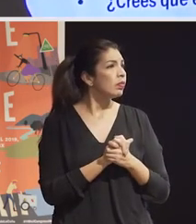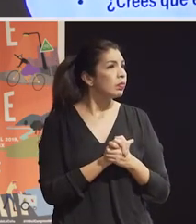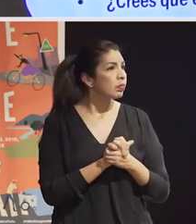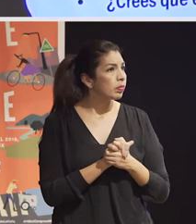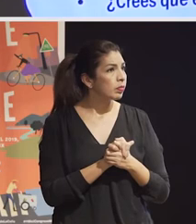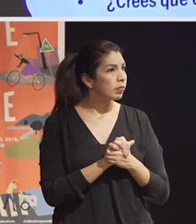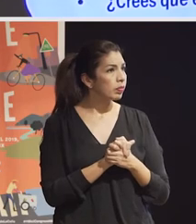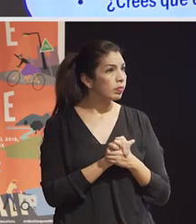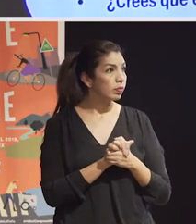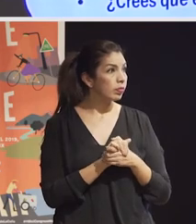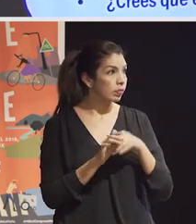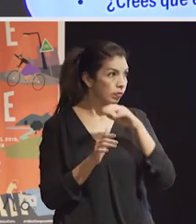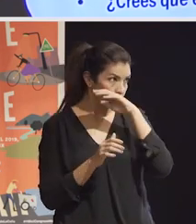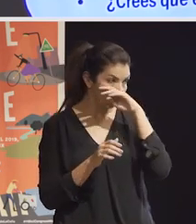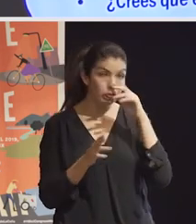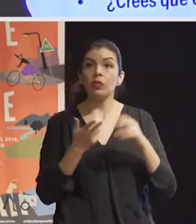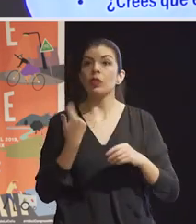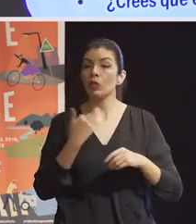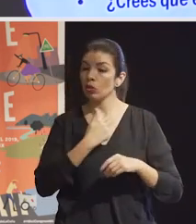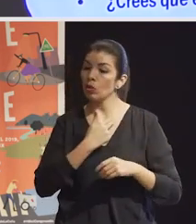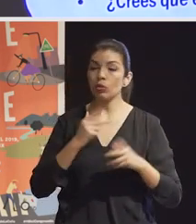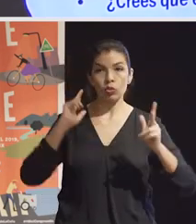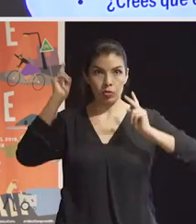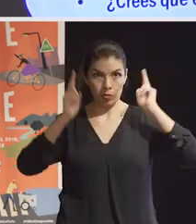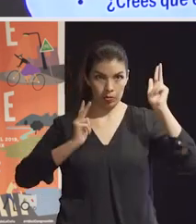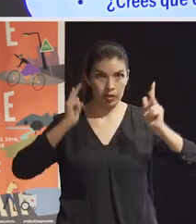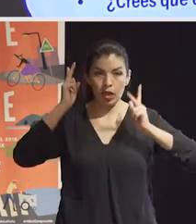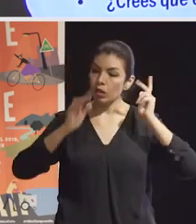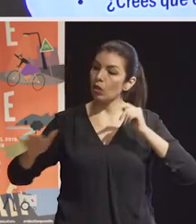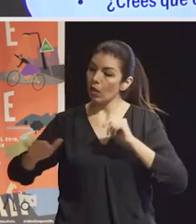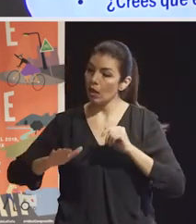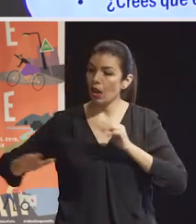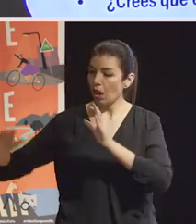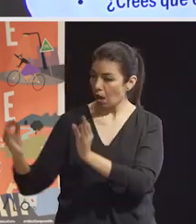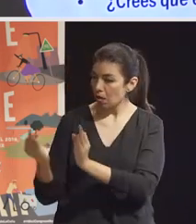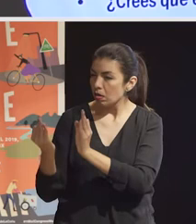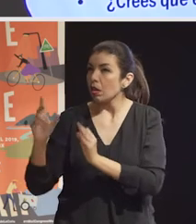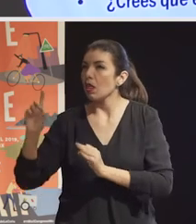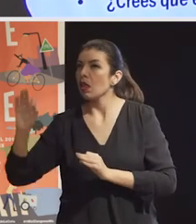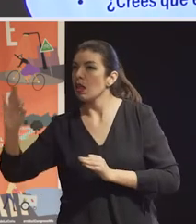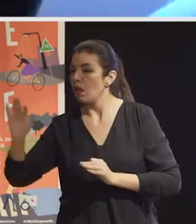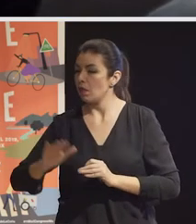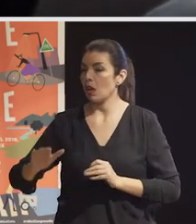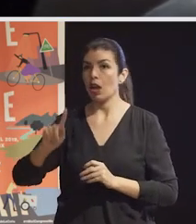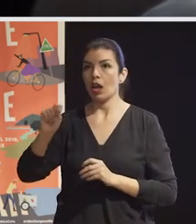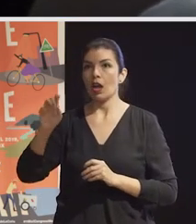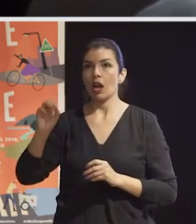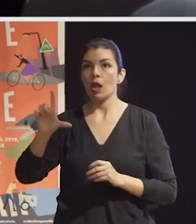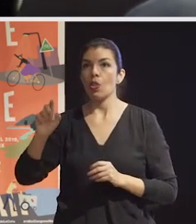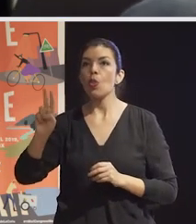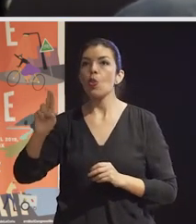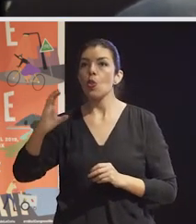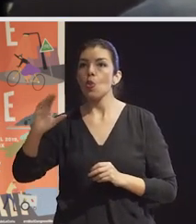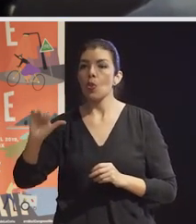bueno nosotros venimos de toluca nosotros hacemos comunidad vendiendo comida vegetariana